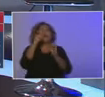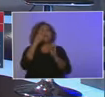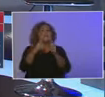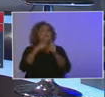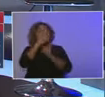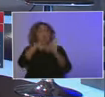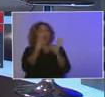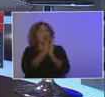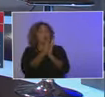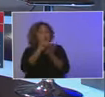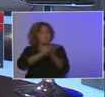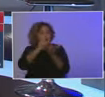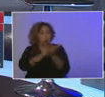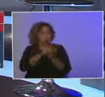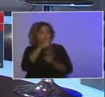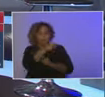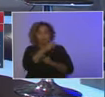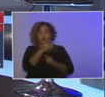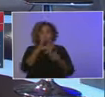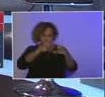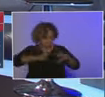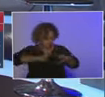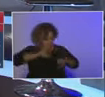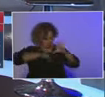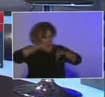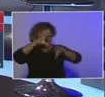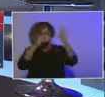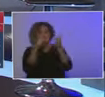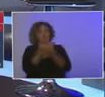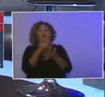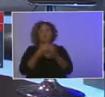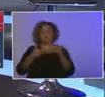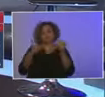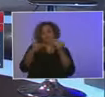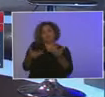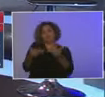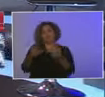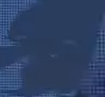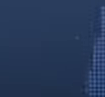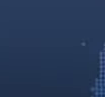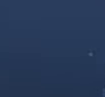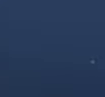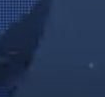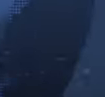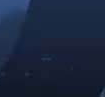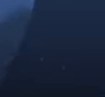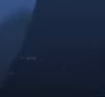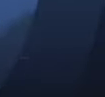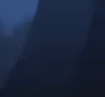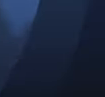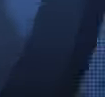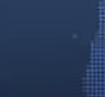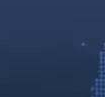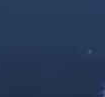un trabajo extraordinario para seguir profundizando sobre el particular. Así que arranquemos a jugar. Pelota dura.